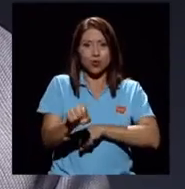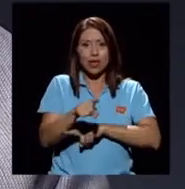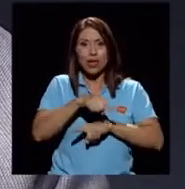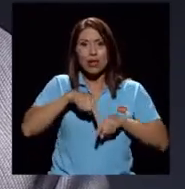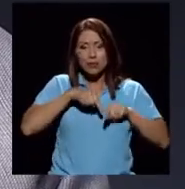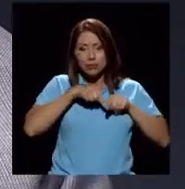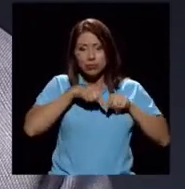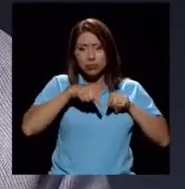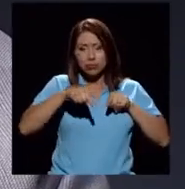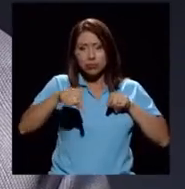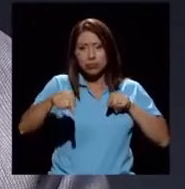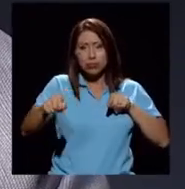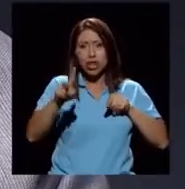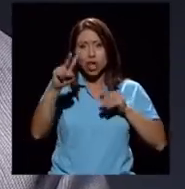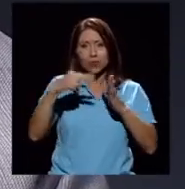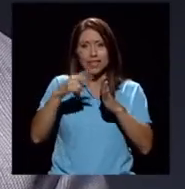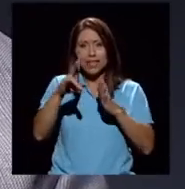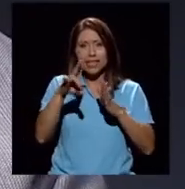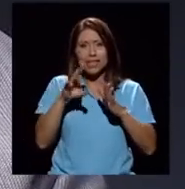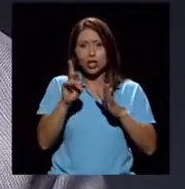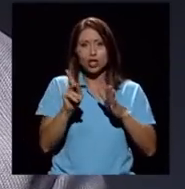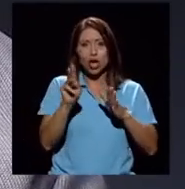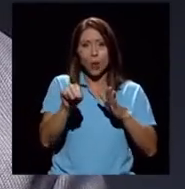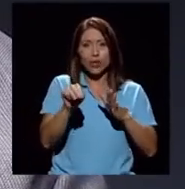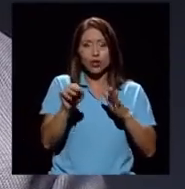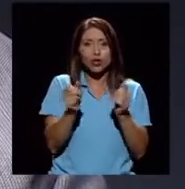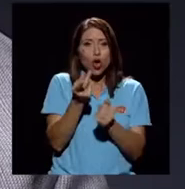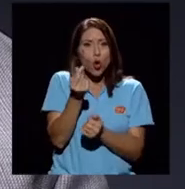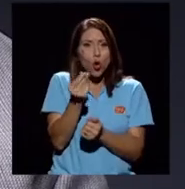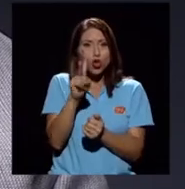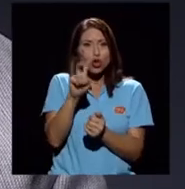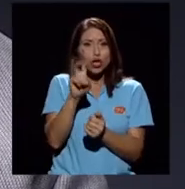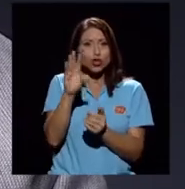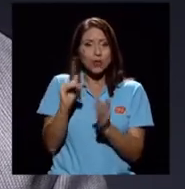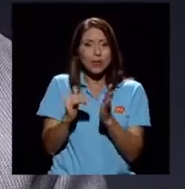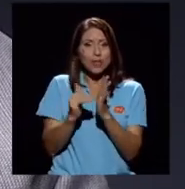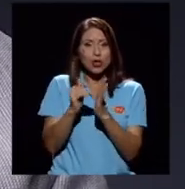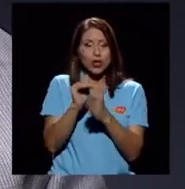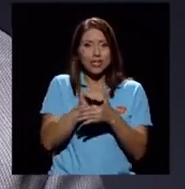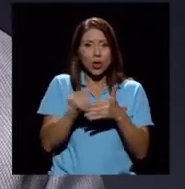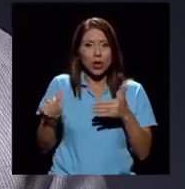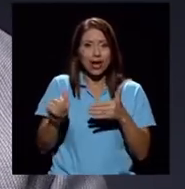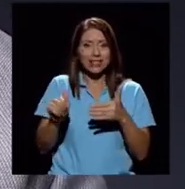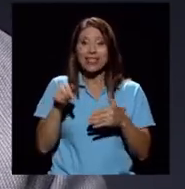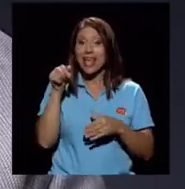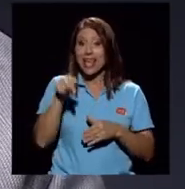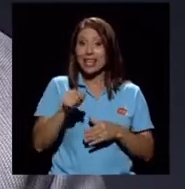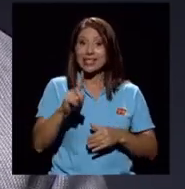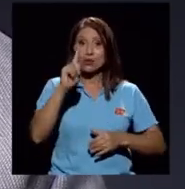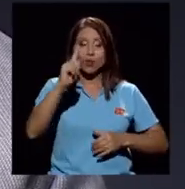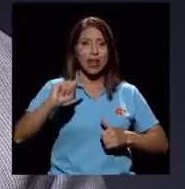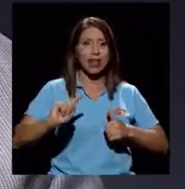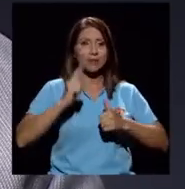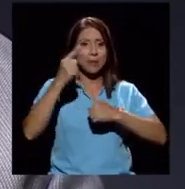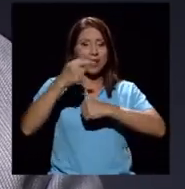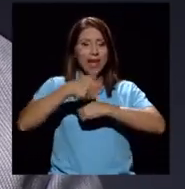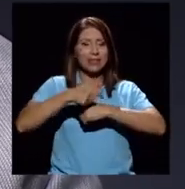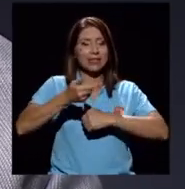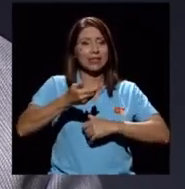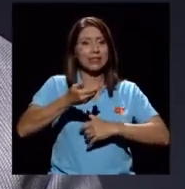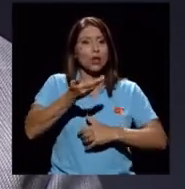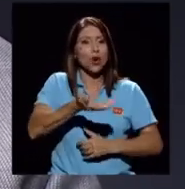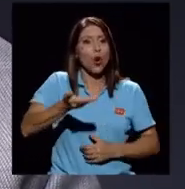de distancia con un costo de 250 millones de dólares es una de las primeras cosas que se dan en